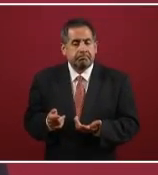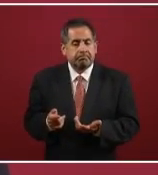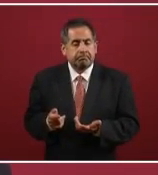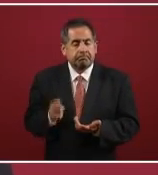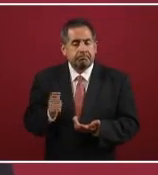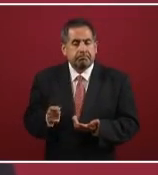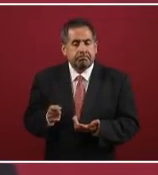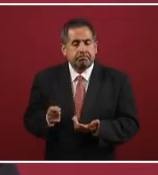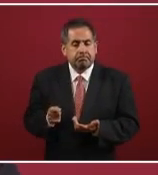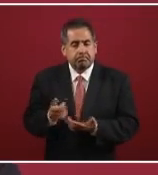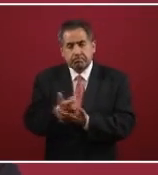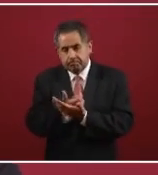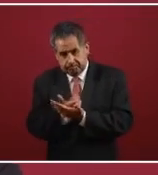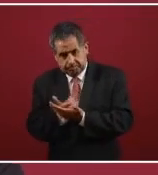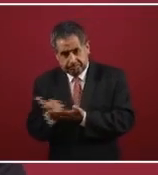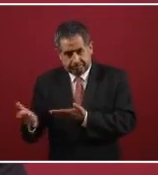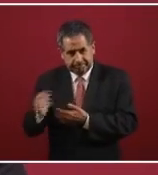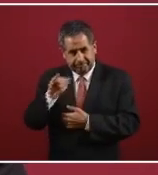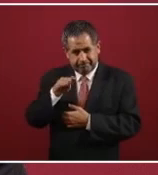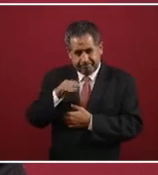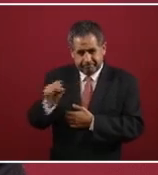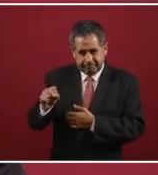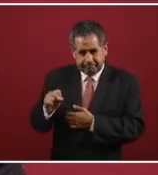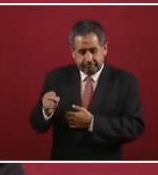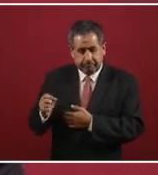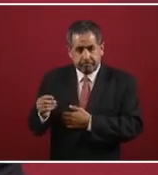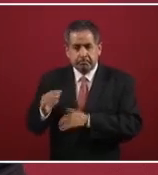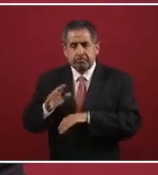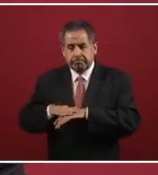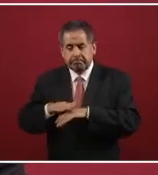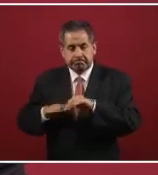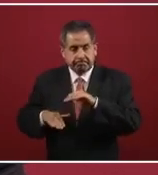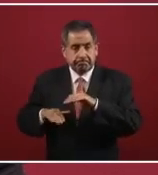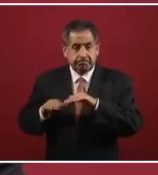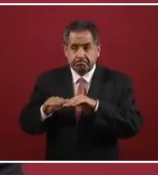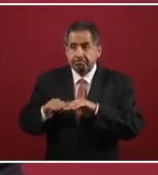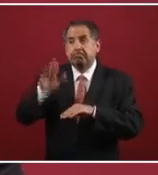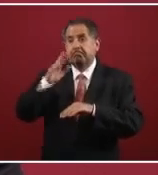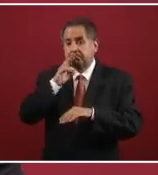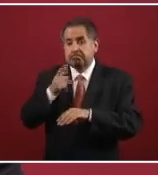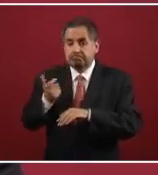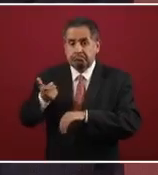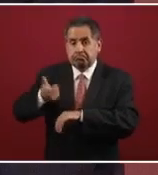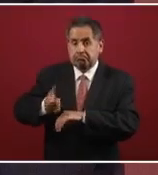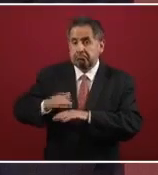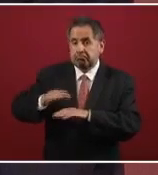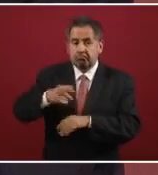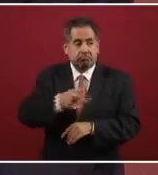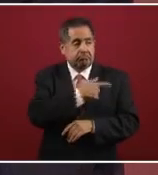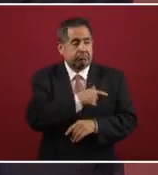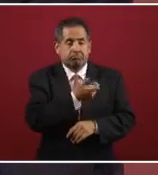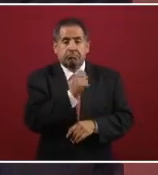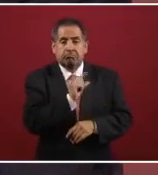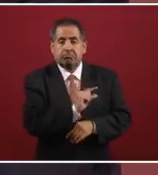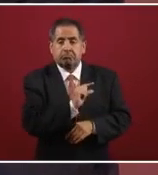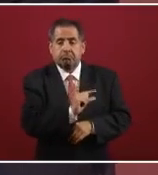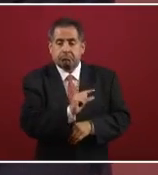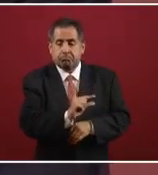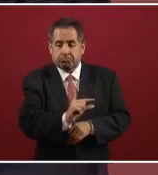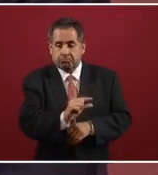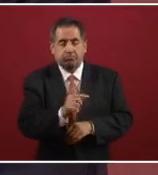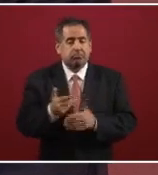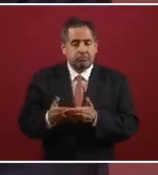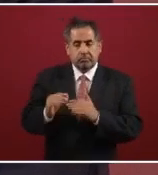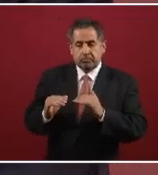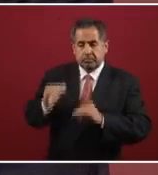el salario más alto en muchos años como